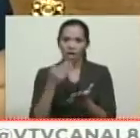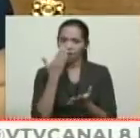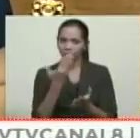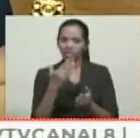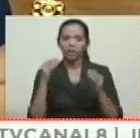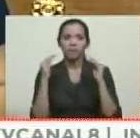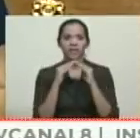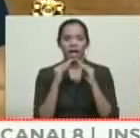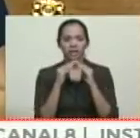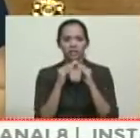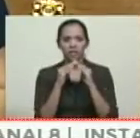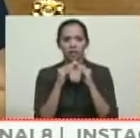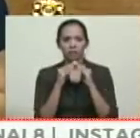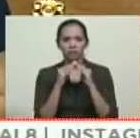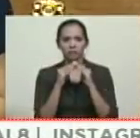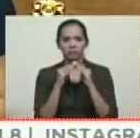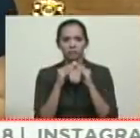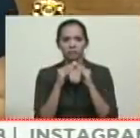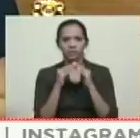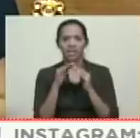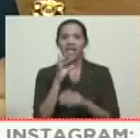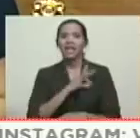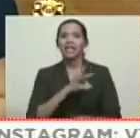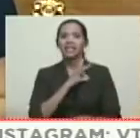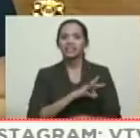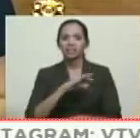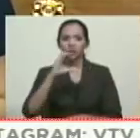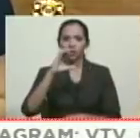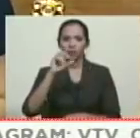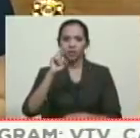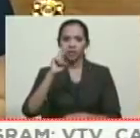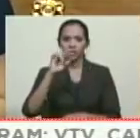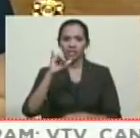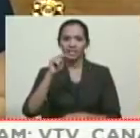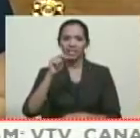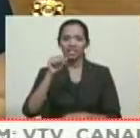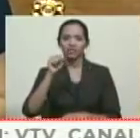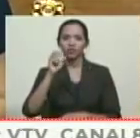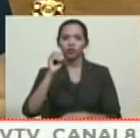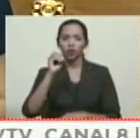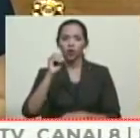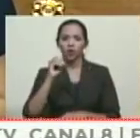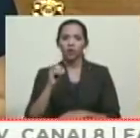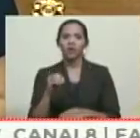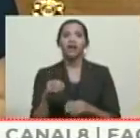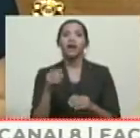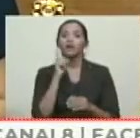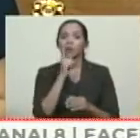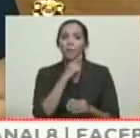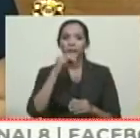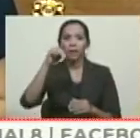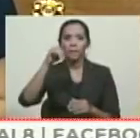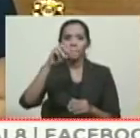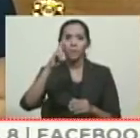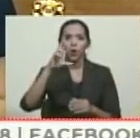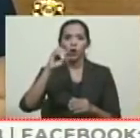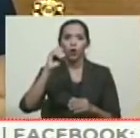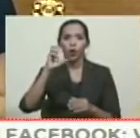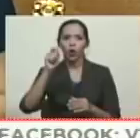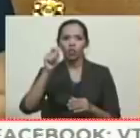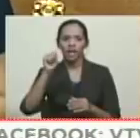casa, el señor Cristo Guerrero, Arias Morocota, vive en el pueblo, dueño de una